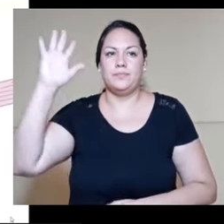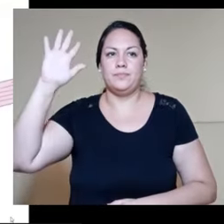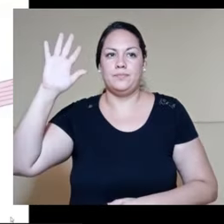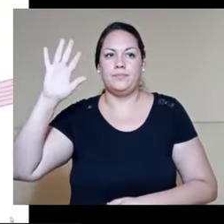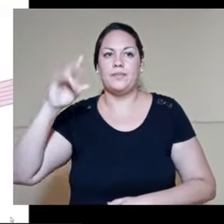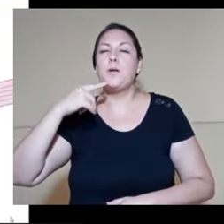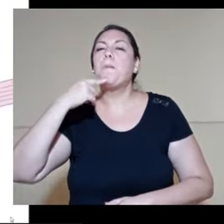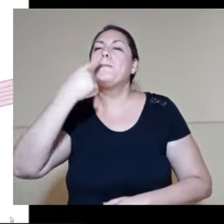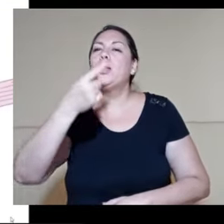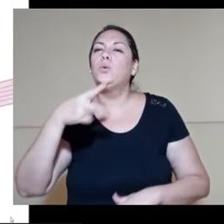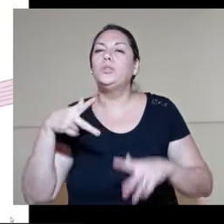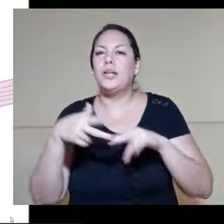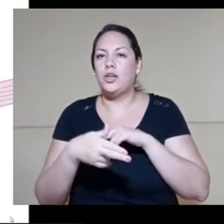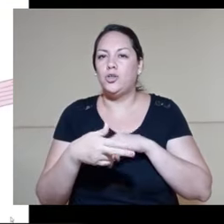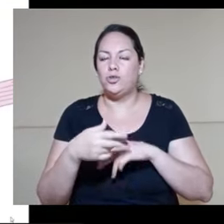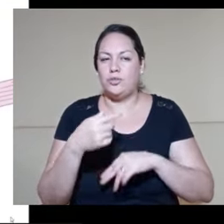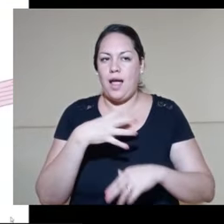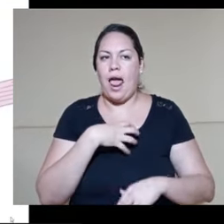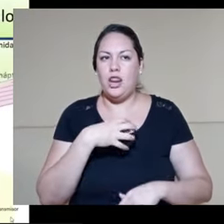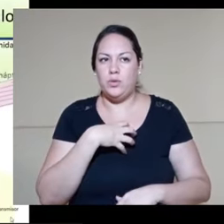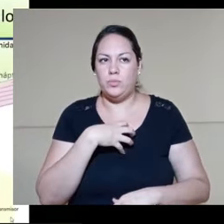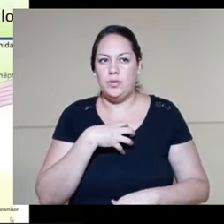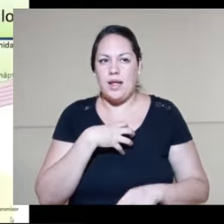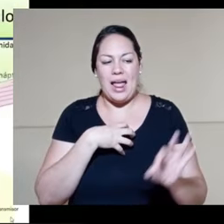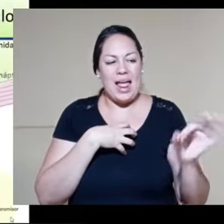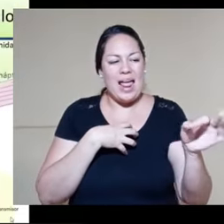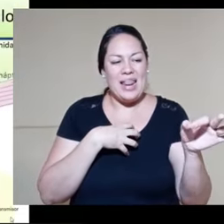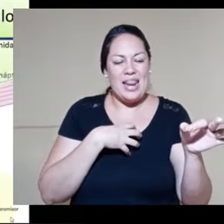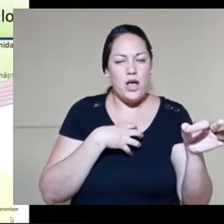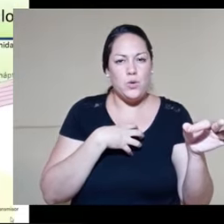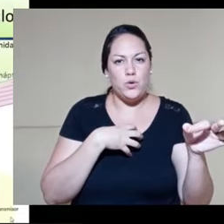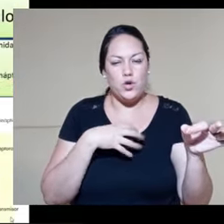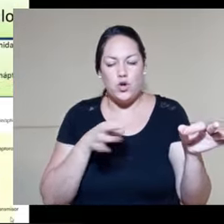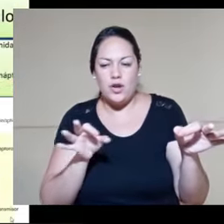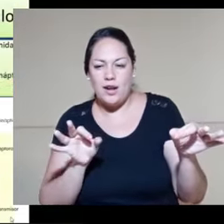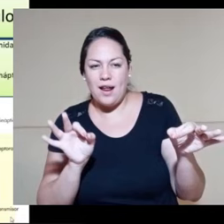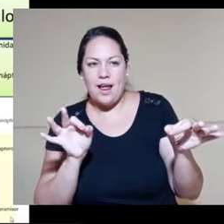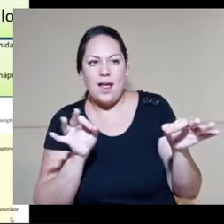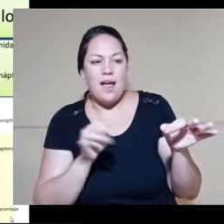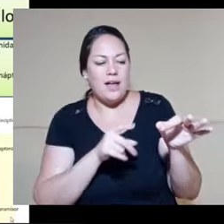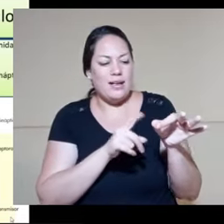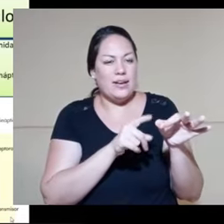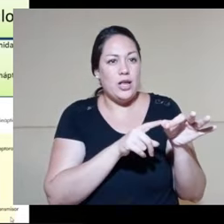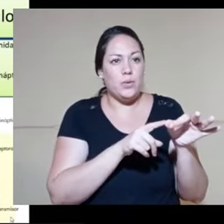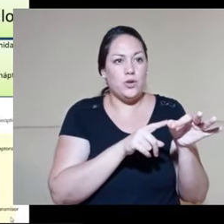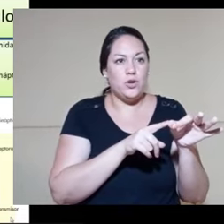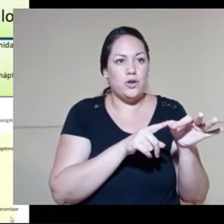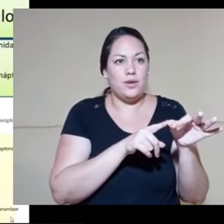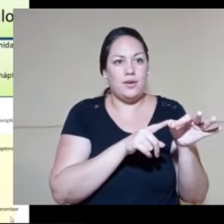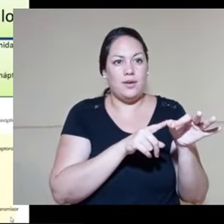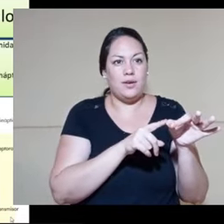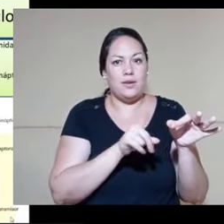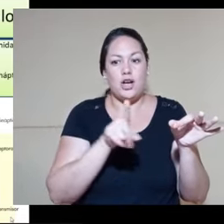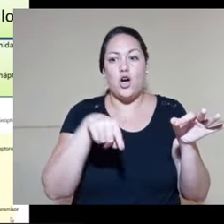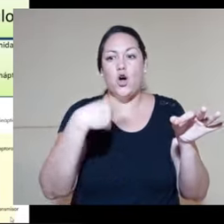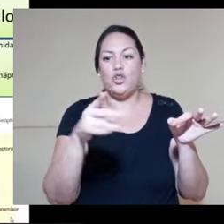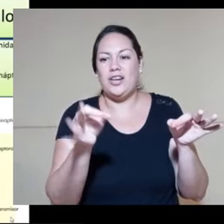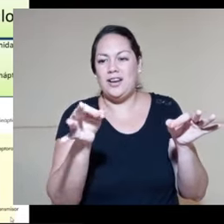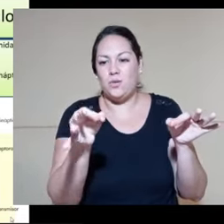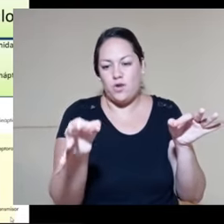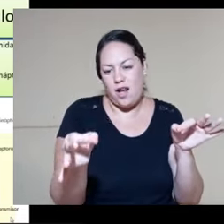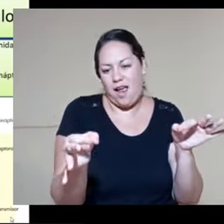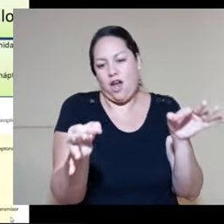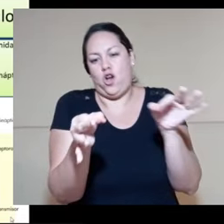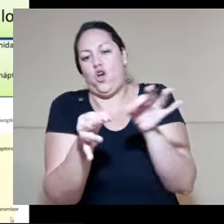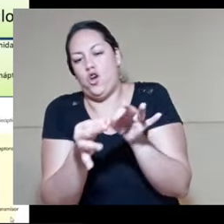idea. Profe, Claro. le hago una consulta. ¿Una neurona puede estar conectada 2 veces con la